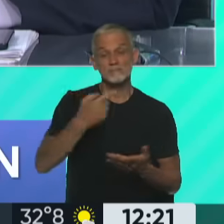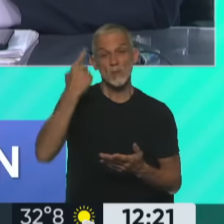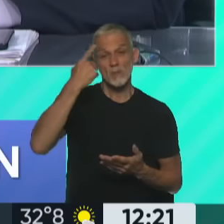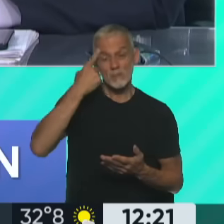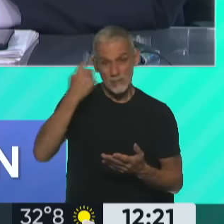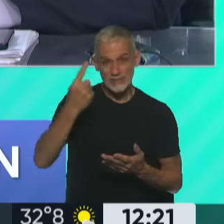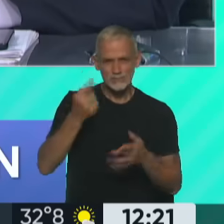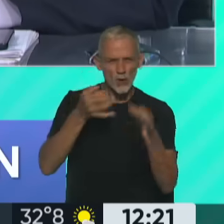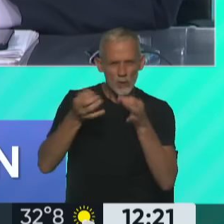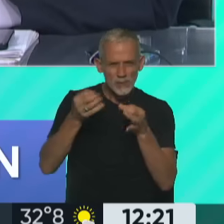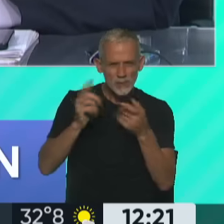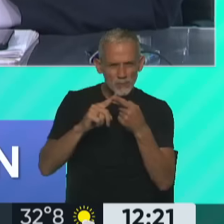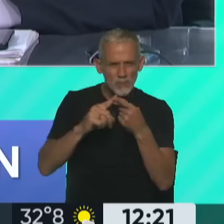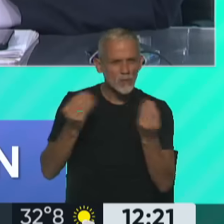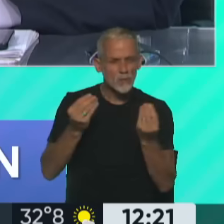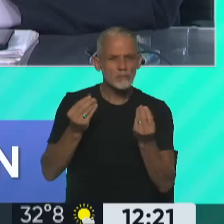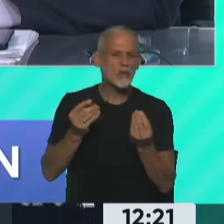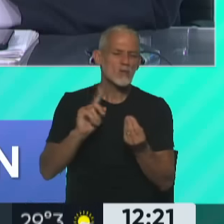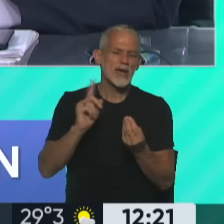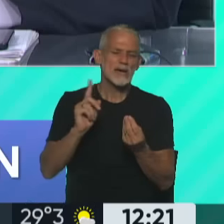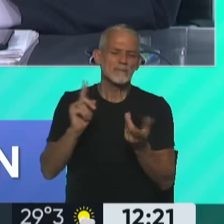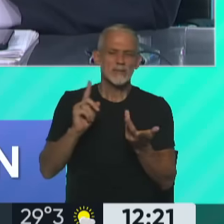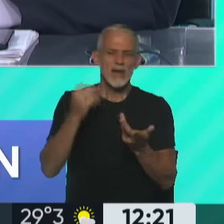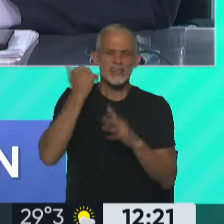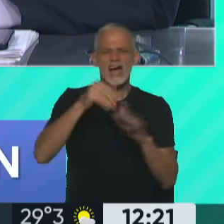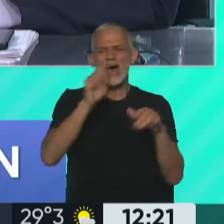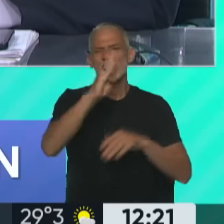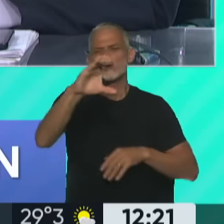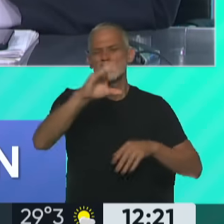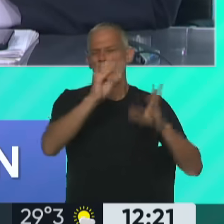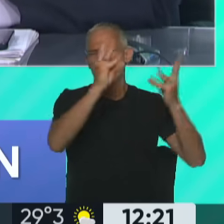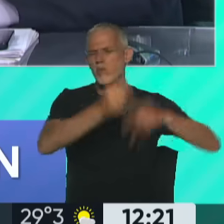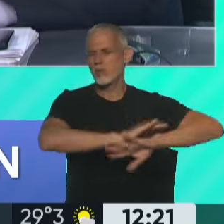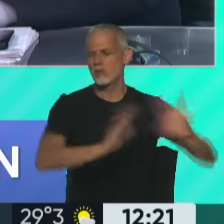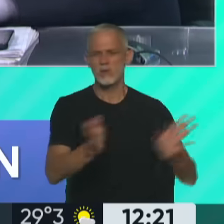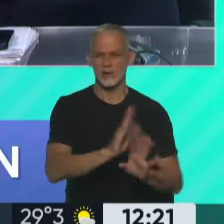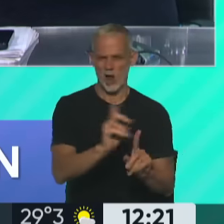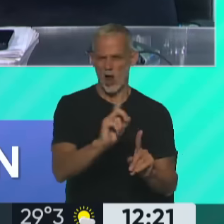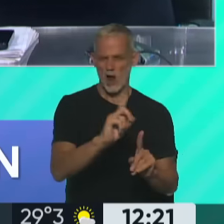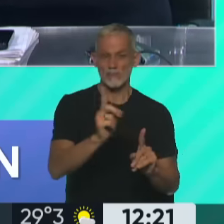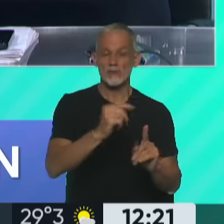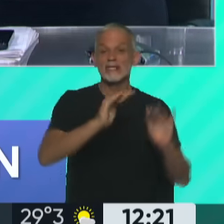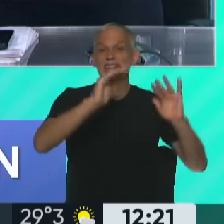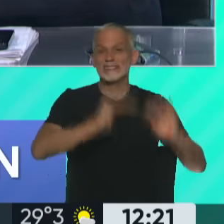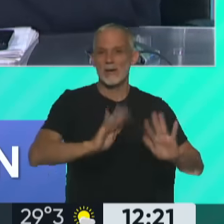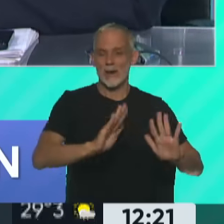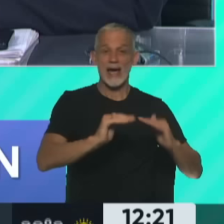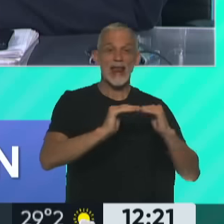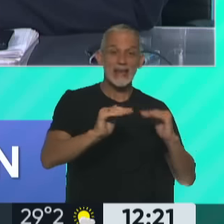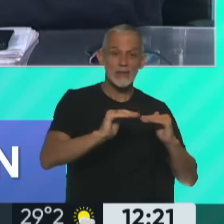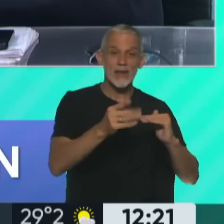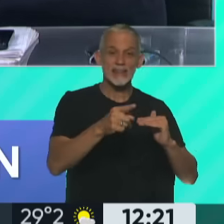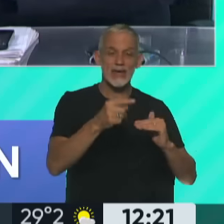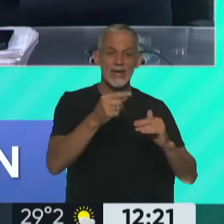se está conversando, más que nada, que no es que va a haber, que se va a dinamitar el Banco Central, que va a desaparecer, lo que sí lo va a bajar en cuanto al nivel